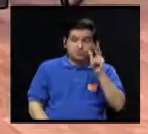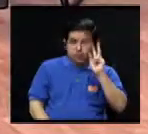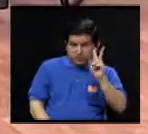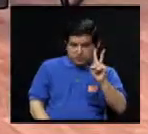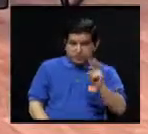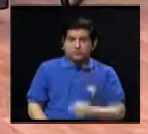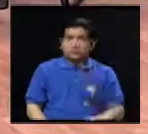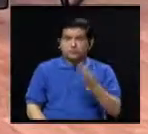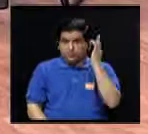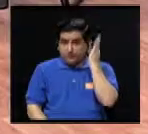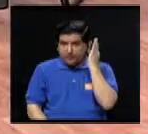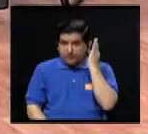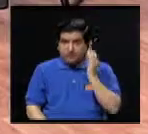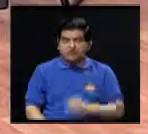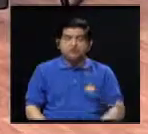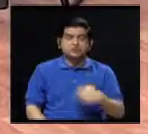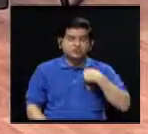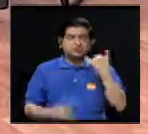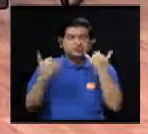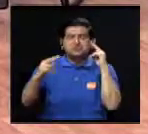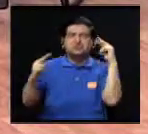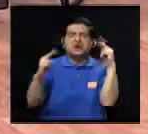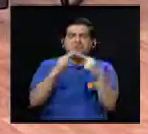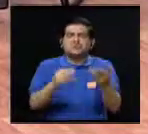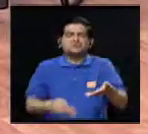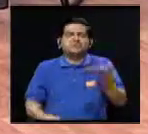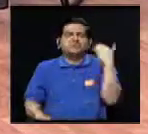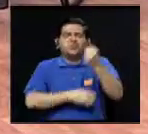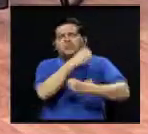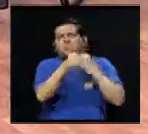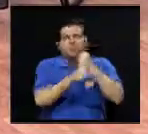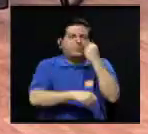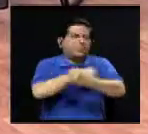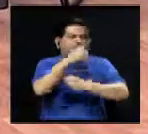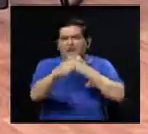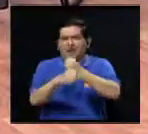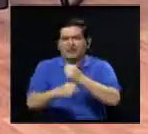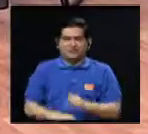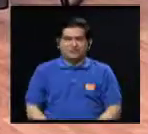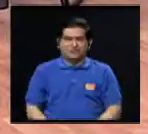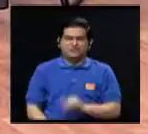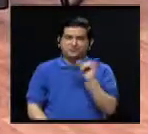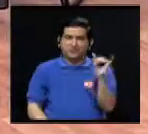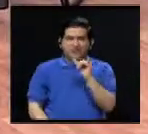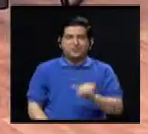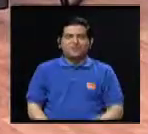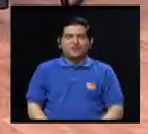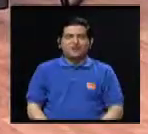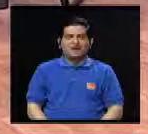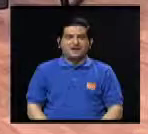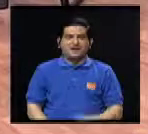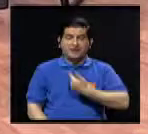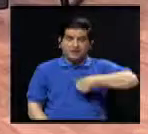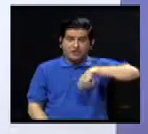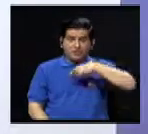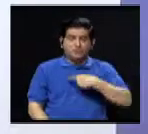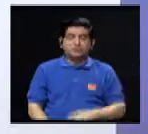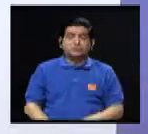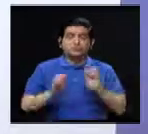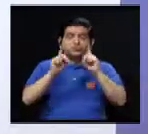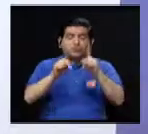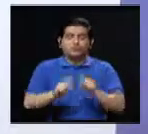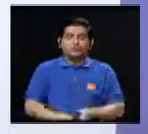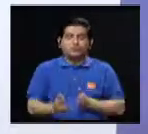dos señoras, yo ya las conocía desde muchos años atrás, entonces eso también ayudó a que nos abrieran las